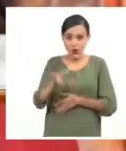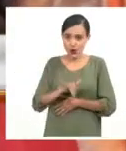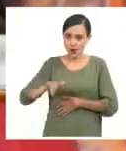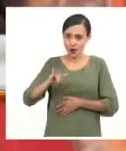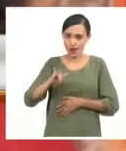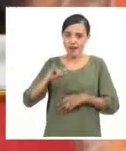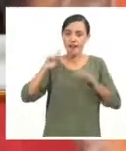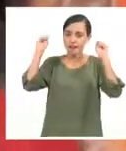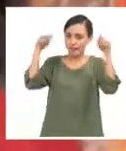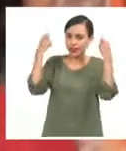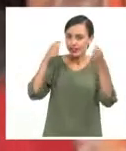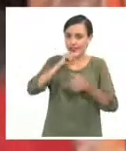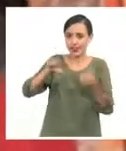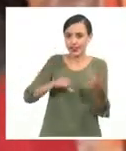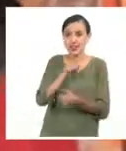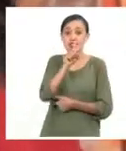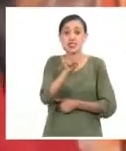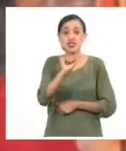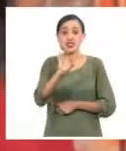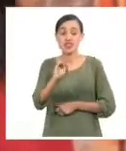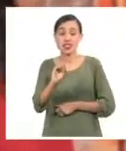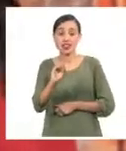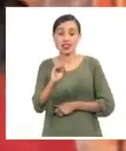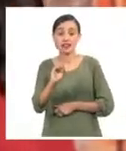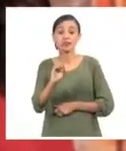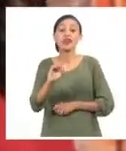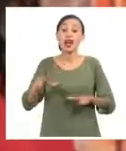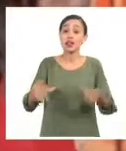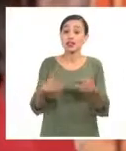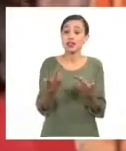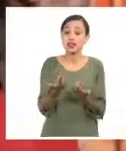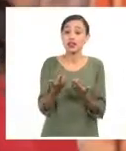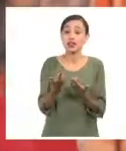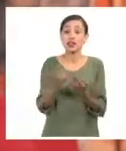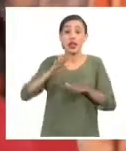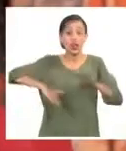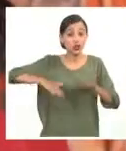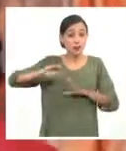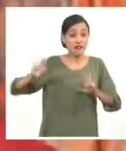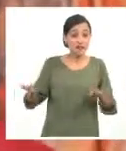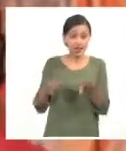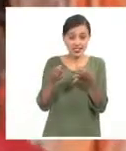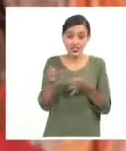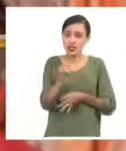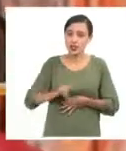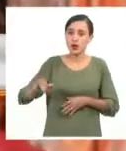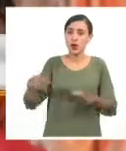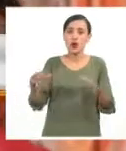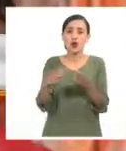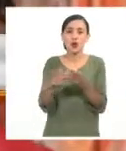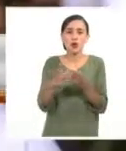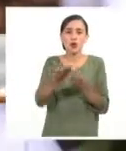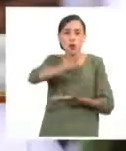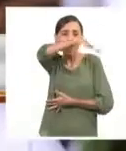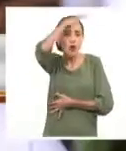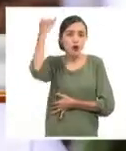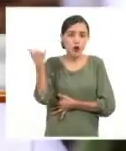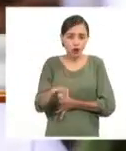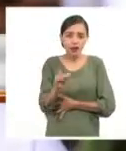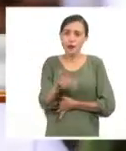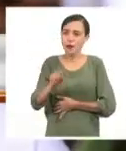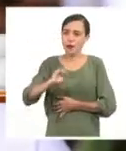estar dedicado al 160 aniversario de la tumba francesa La Caridad de Oriente y el Consejo de Folclor para las Américas, la COFAN.